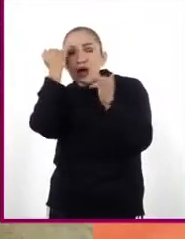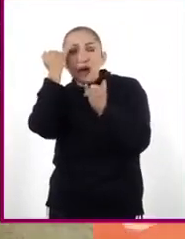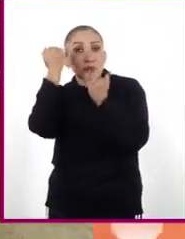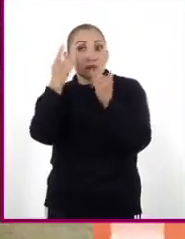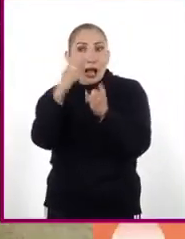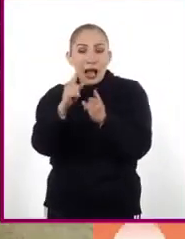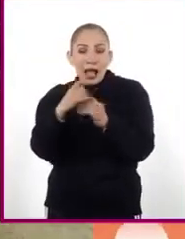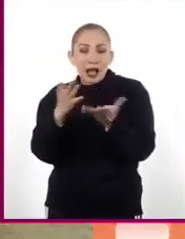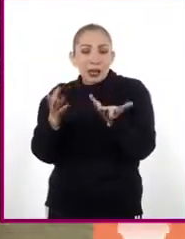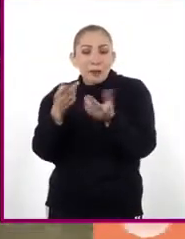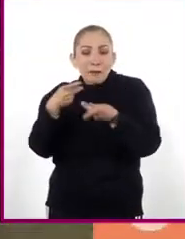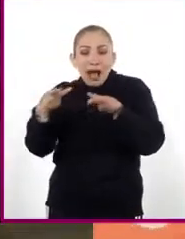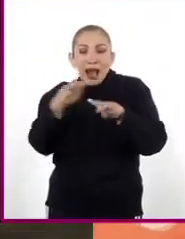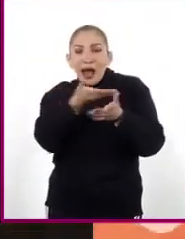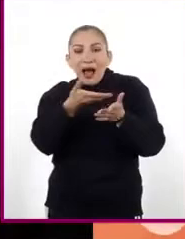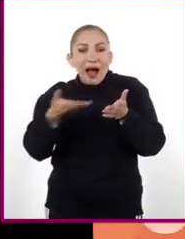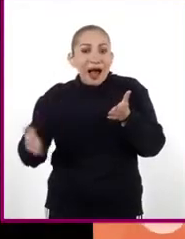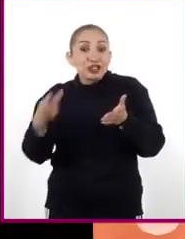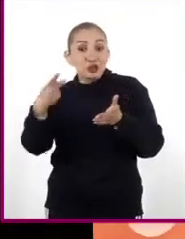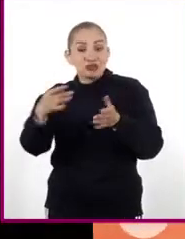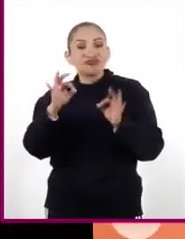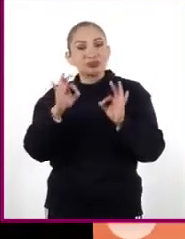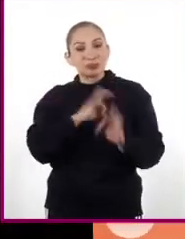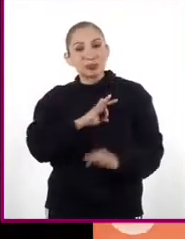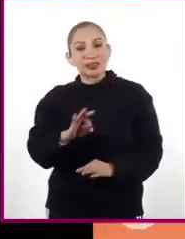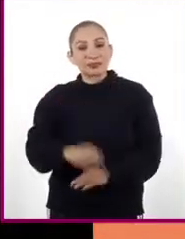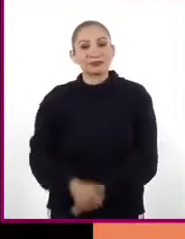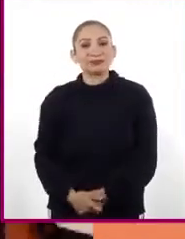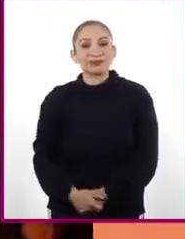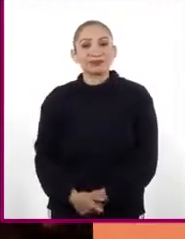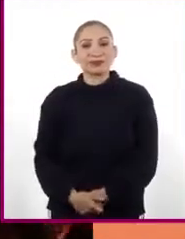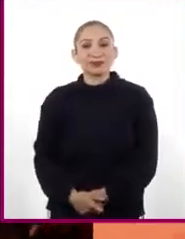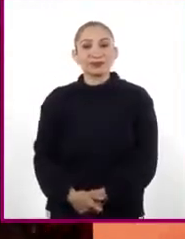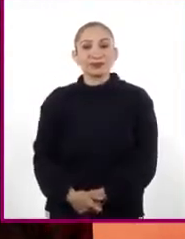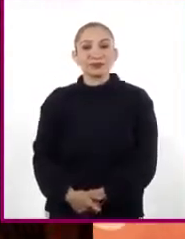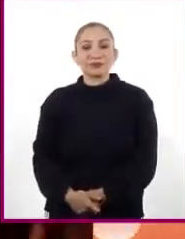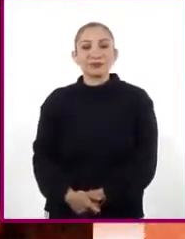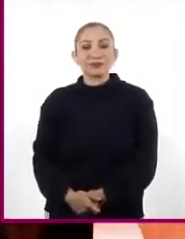su creatividad e imaginación para lograr que sea posible.